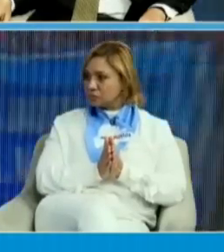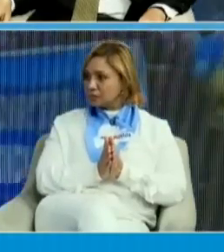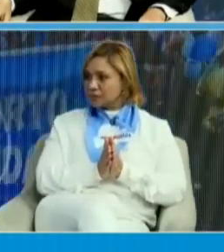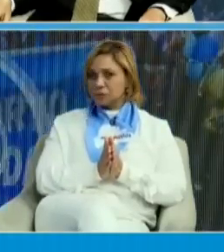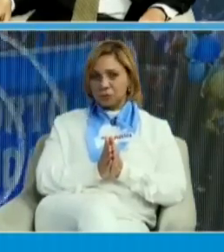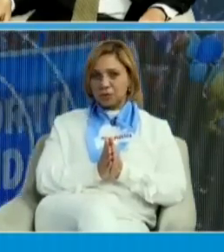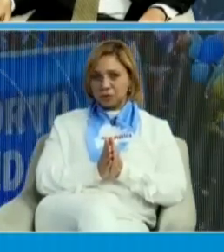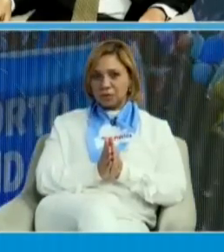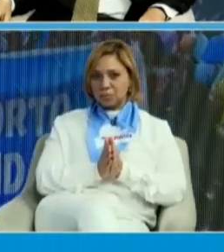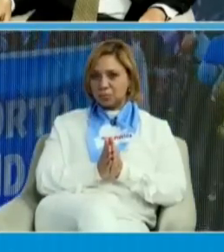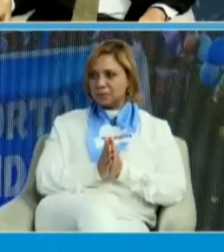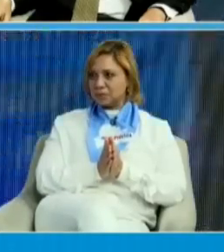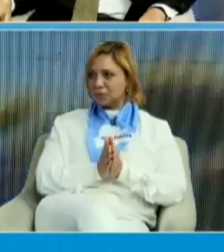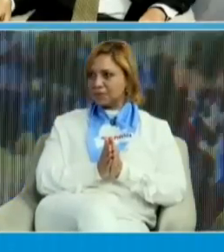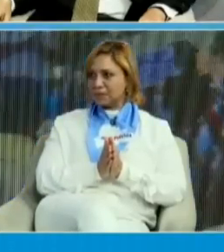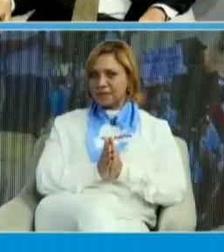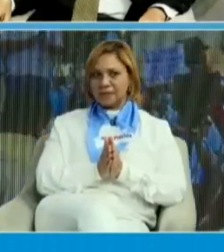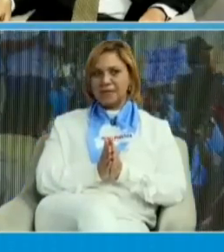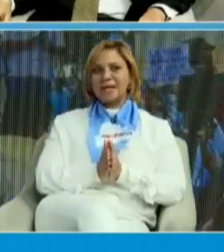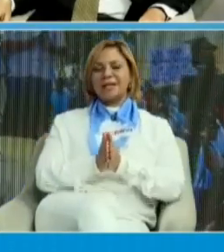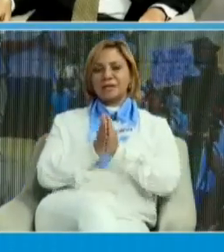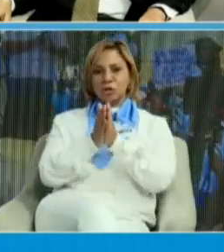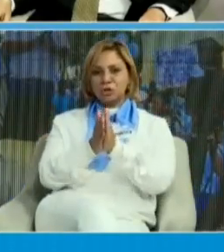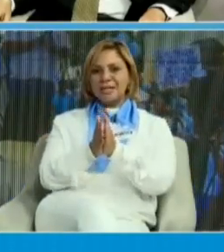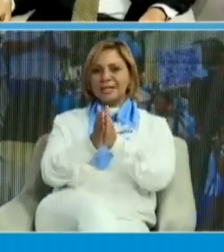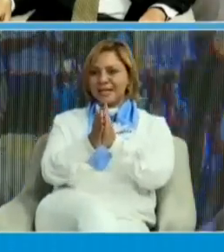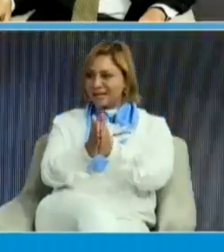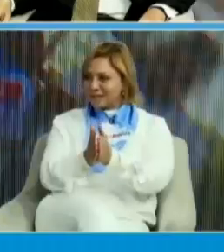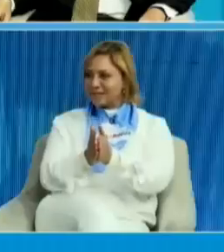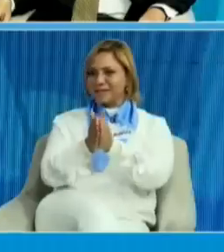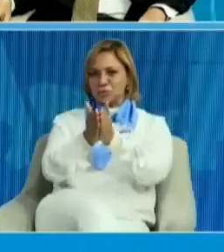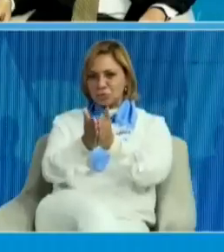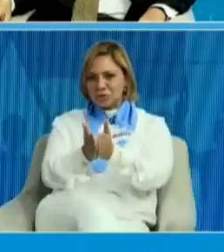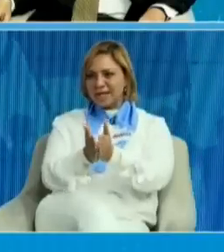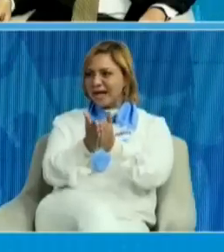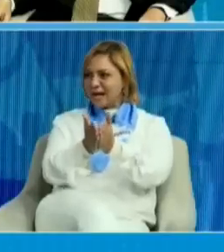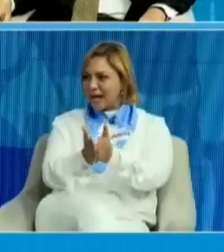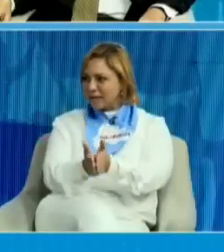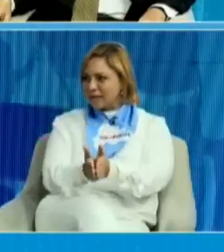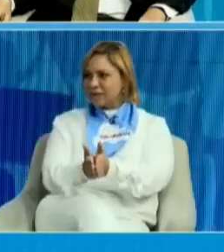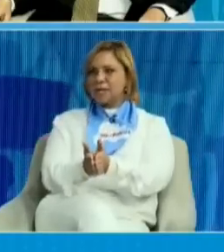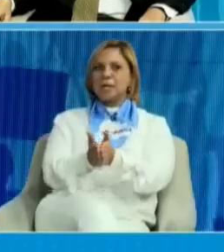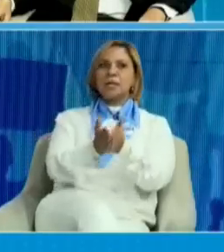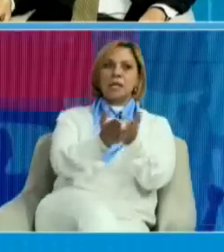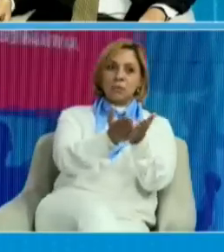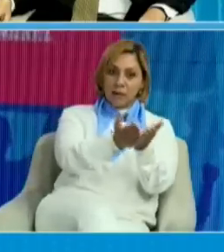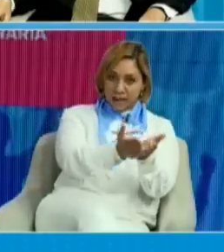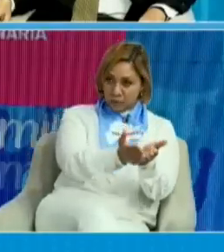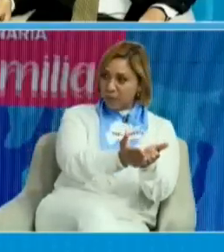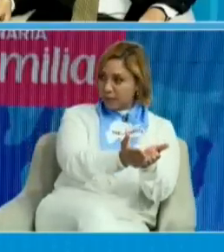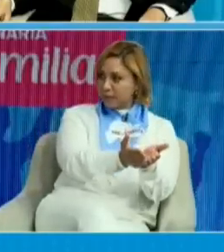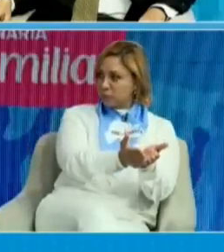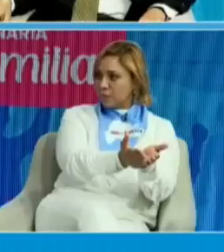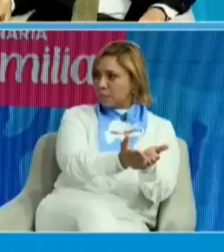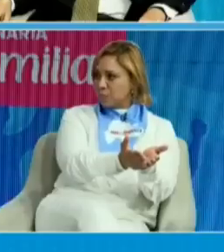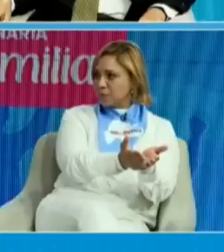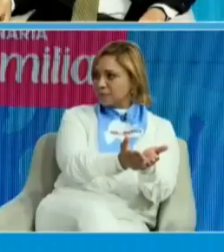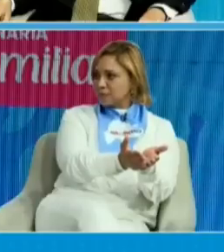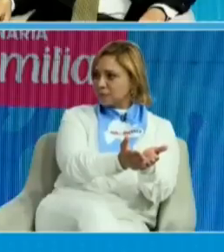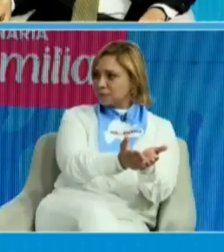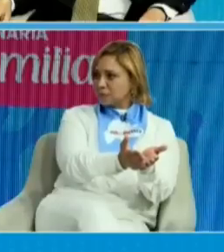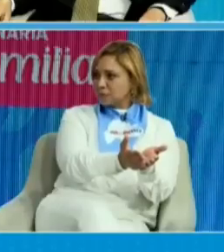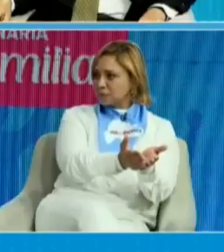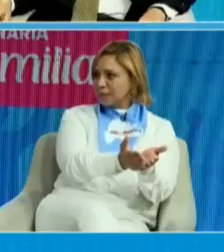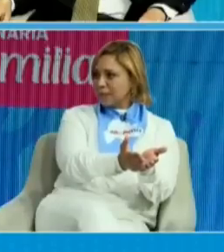teatro. Eso fue lo que yo pude visualizar ayer. No te quedas a escuchar a nadie, ni a un lado, el que tú